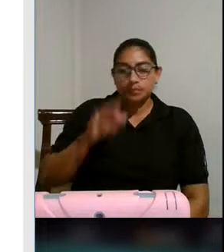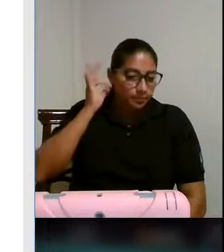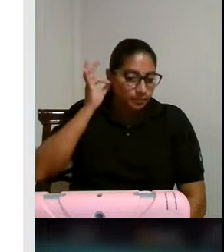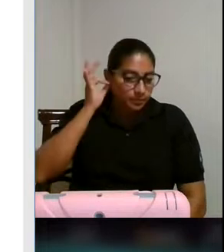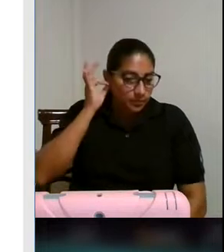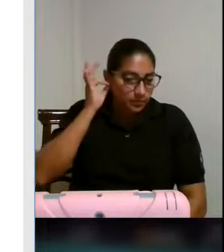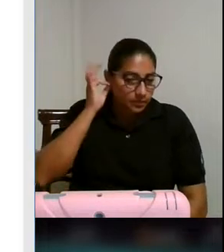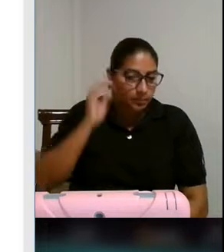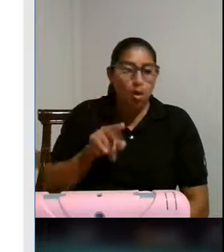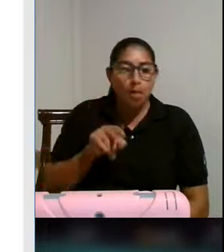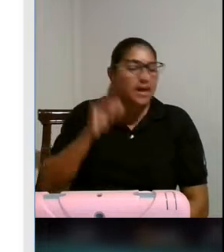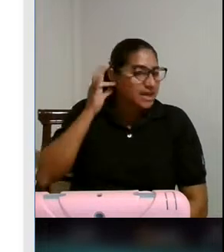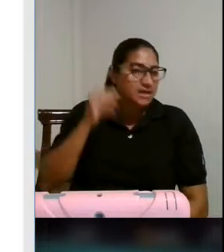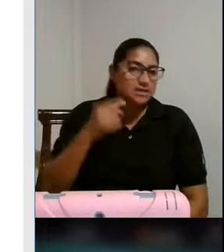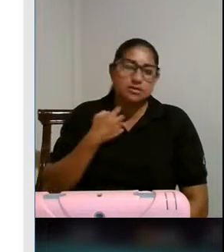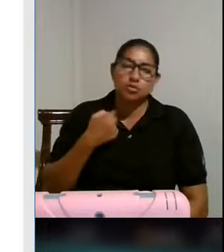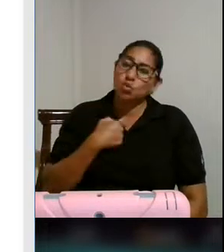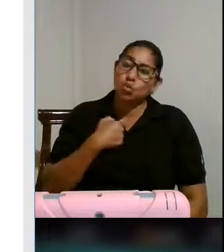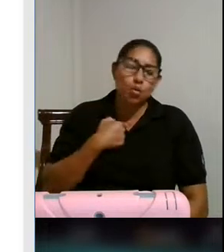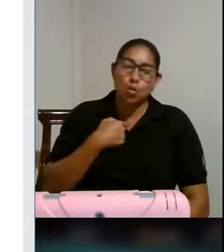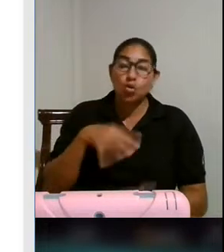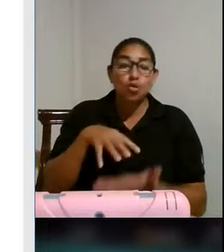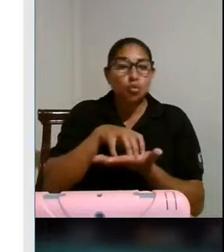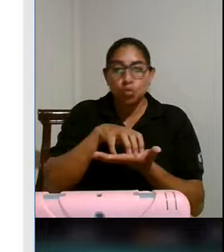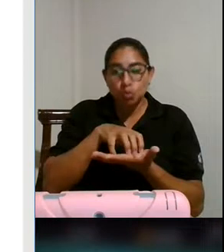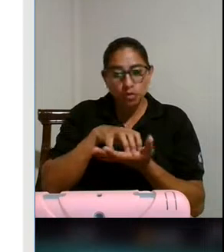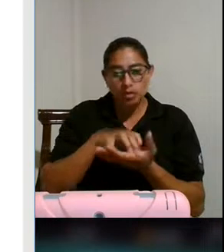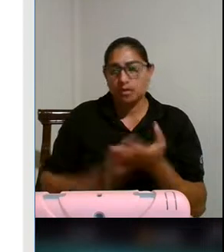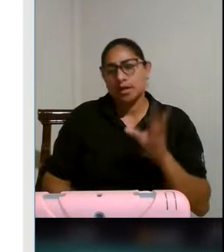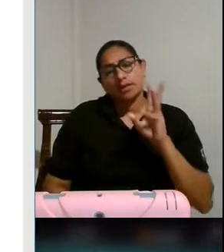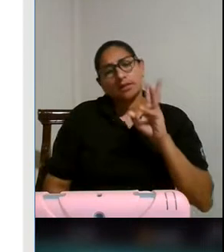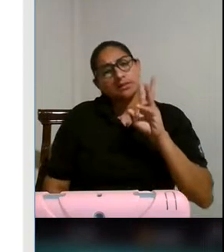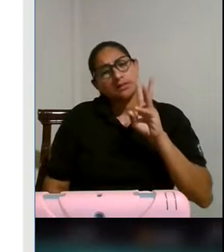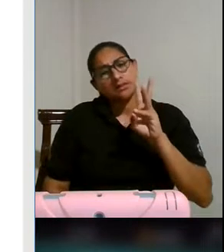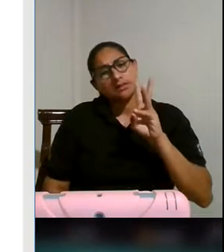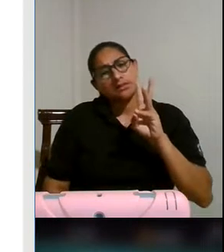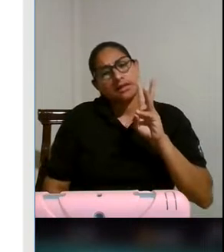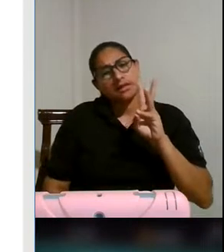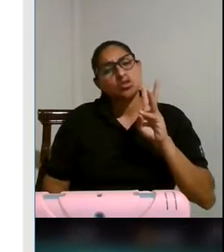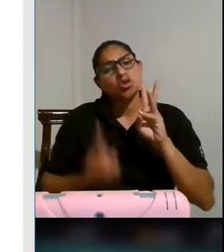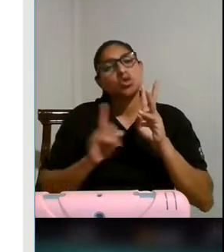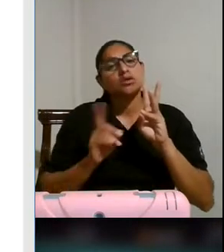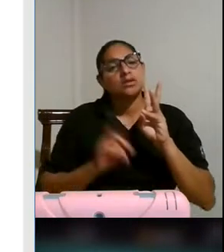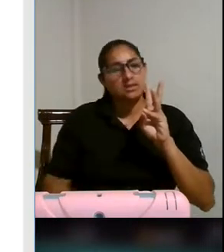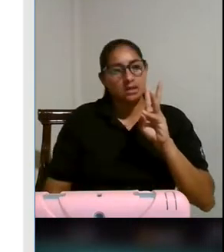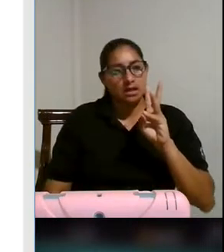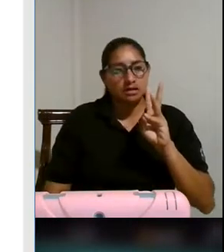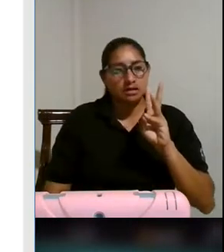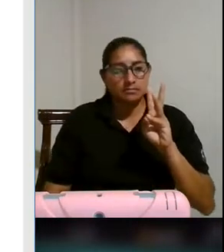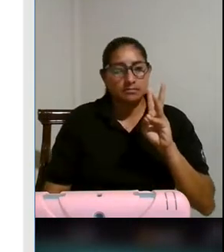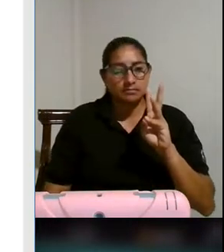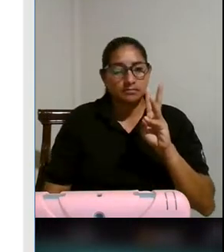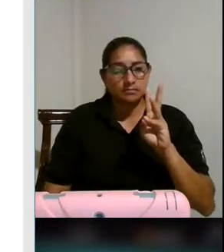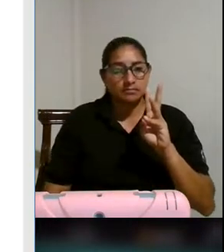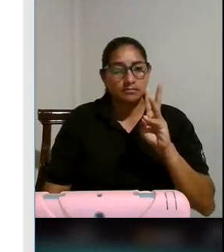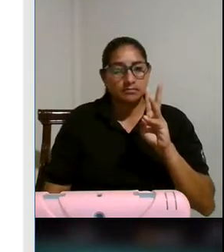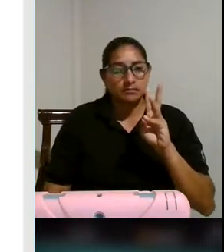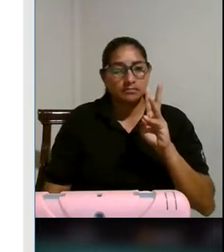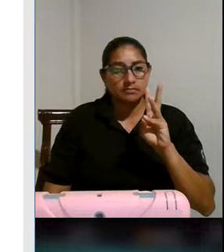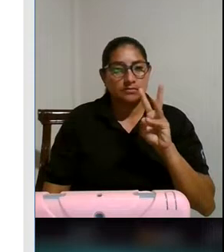X es todo lo que usted sustituyó ahí, pero el 6, ¿a dónde lo puso? O sea,